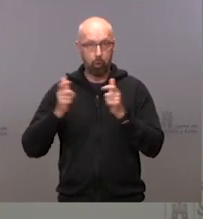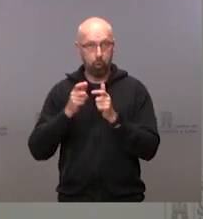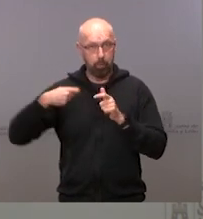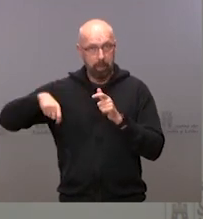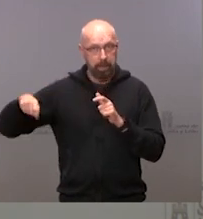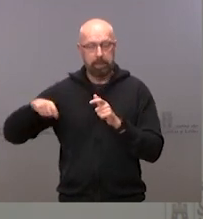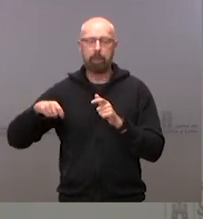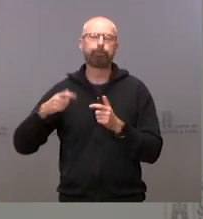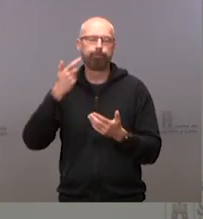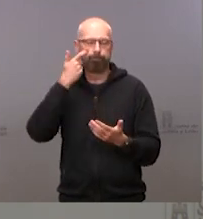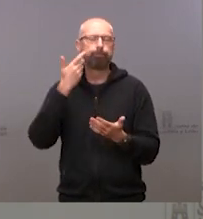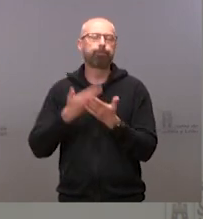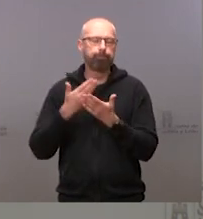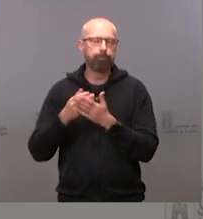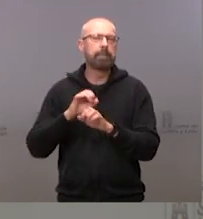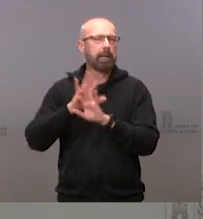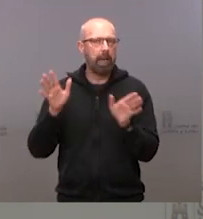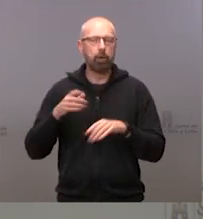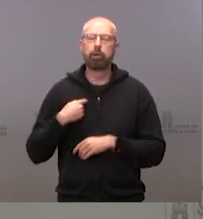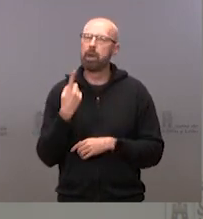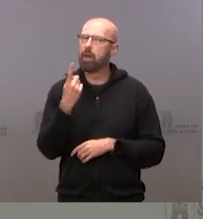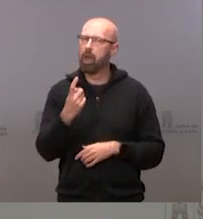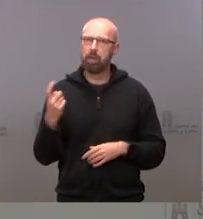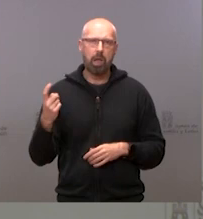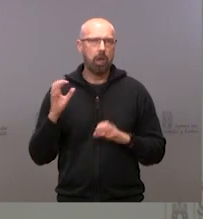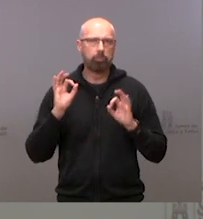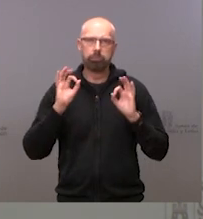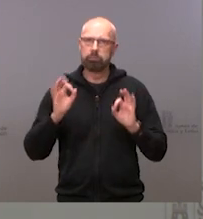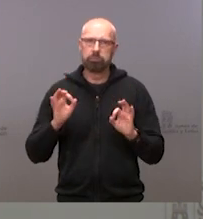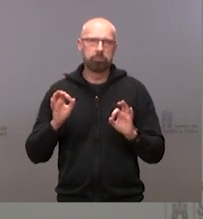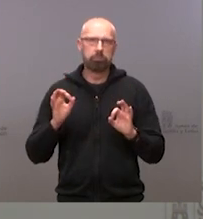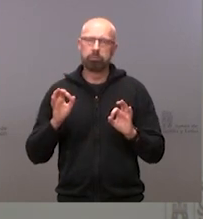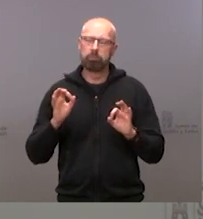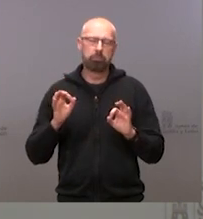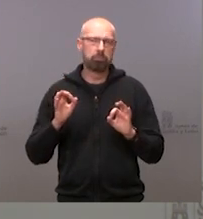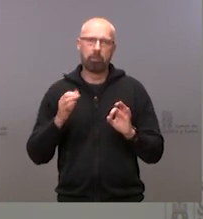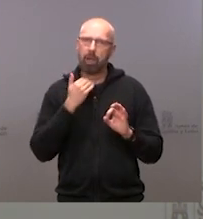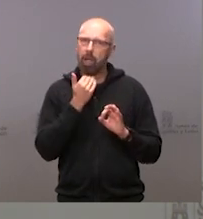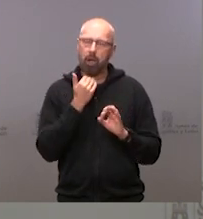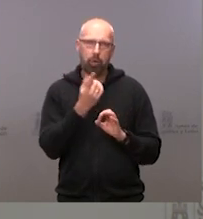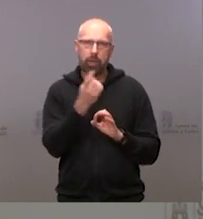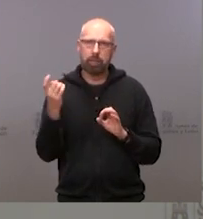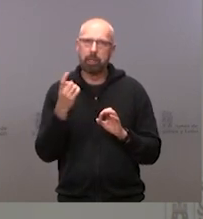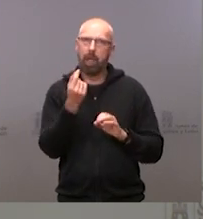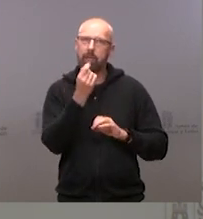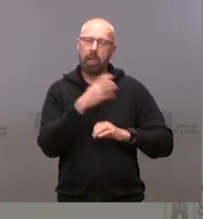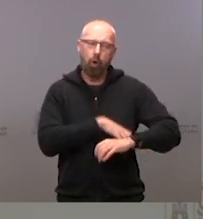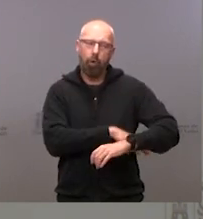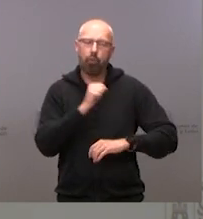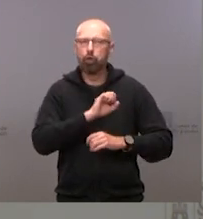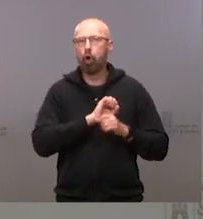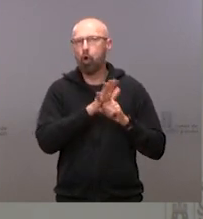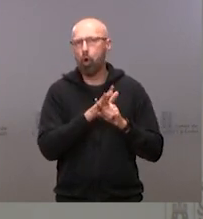manifiesto que es necesario la bueno la reedición de un fondo cobit